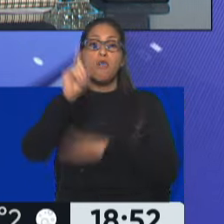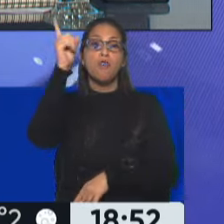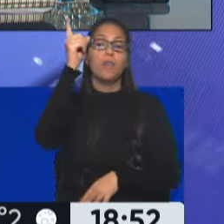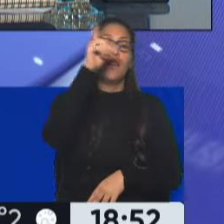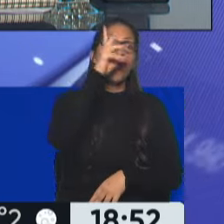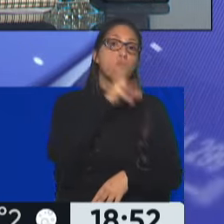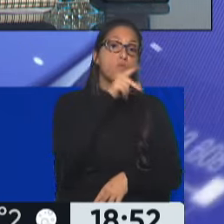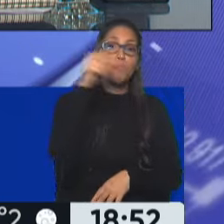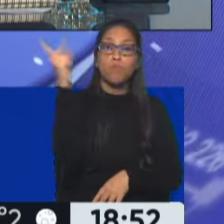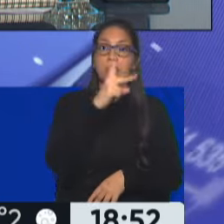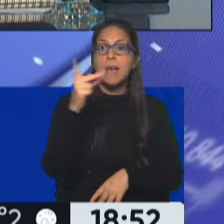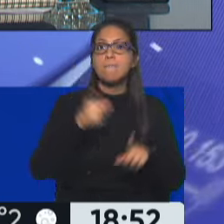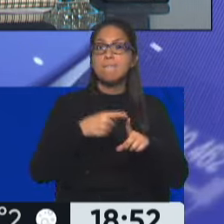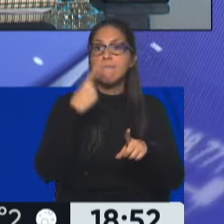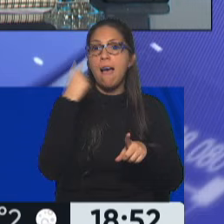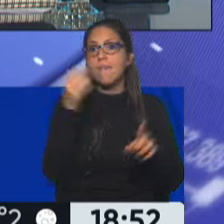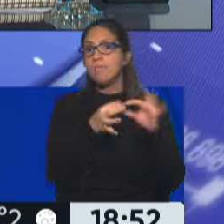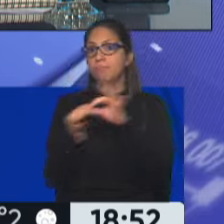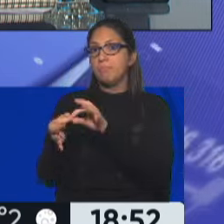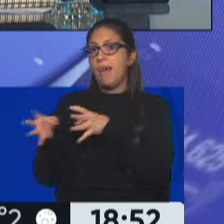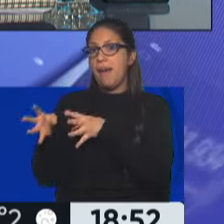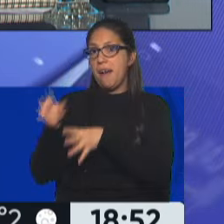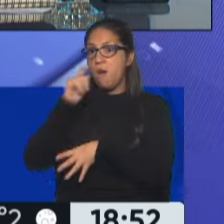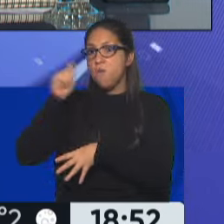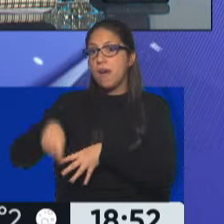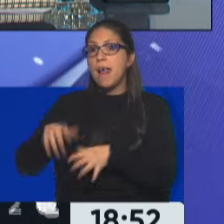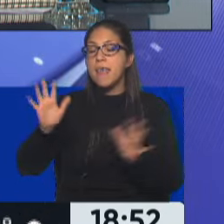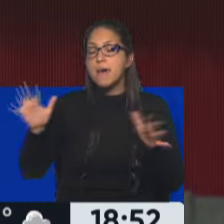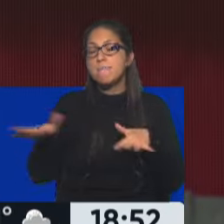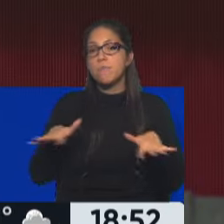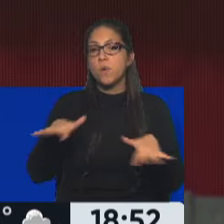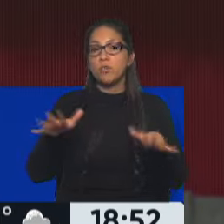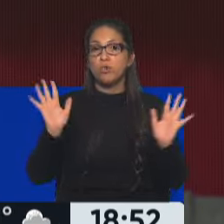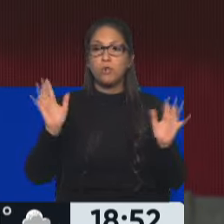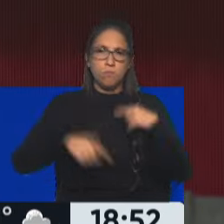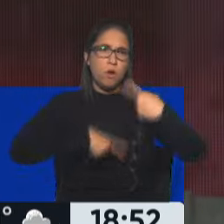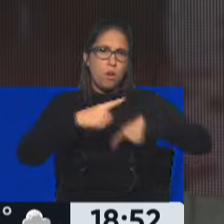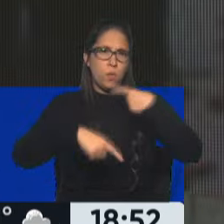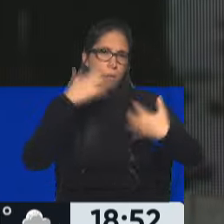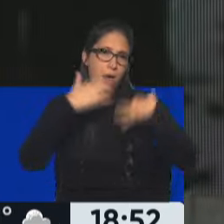supuesto con la guerra en Ucrania de fondo, si se quiere. Sin duda, es un tema que vamos a seguir